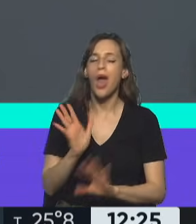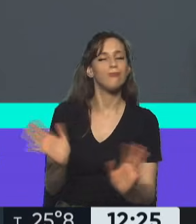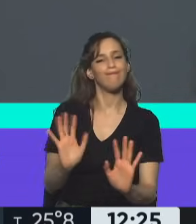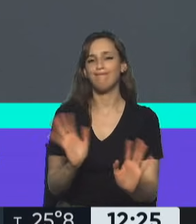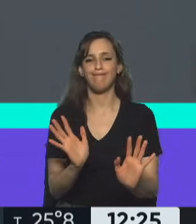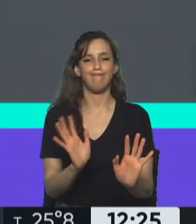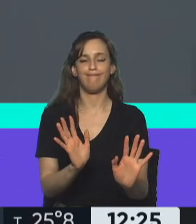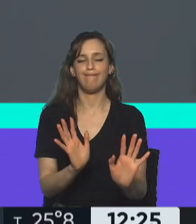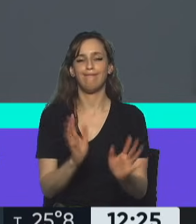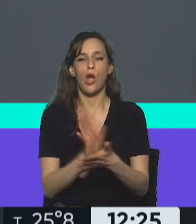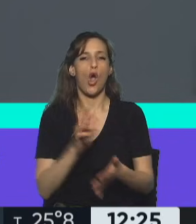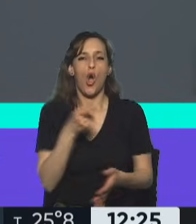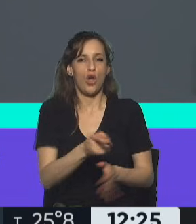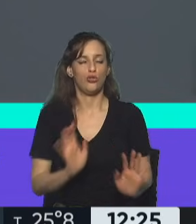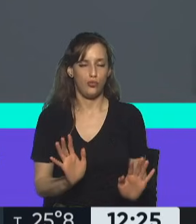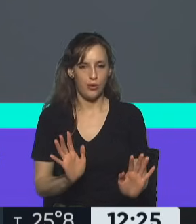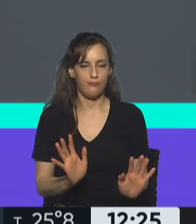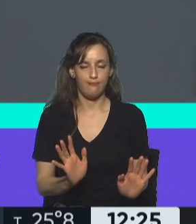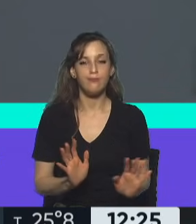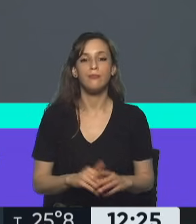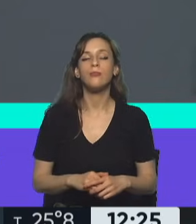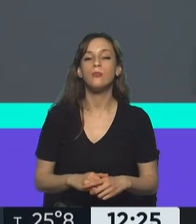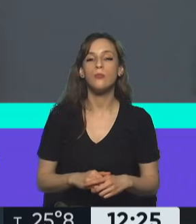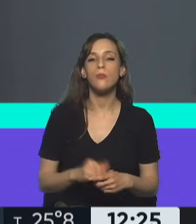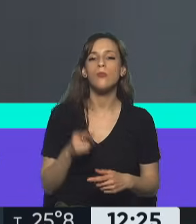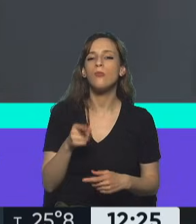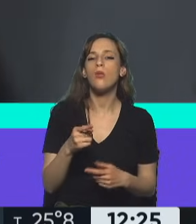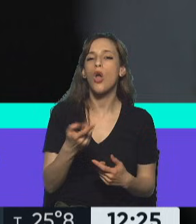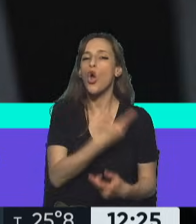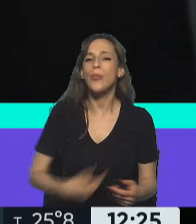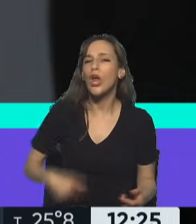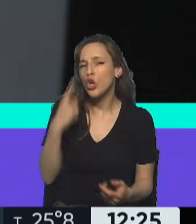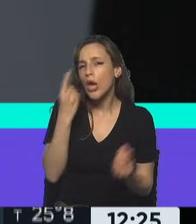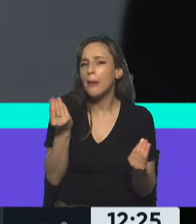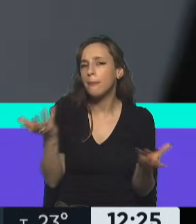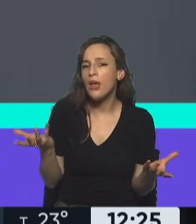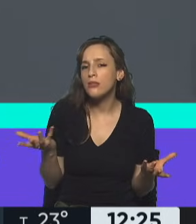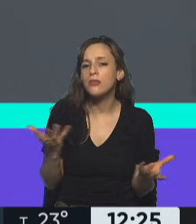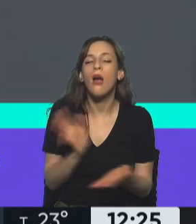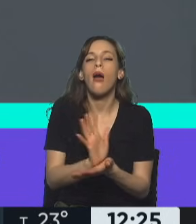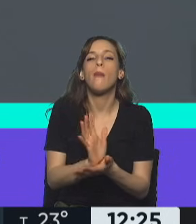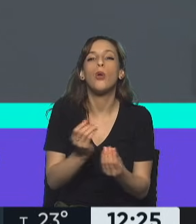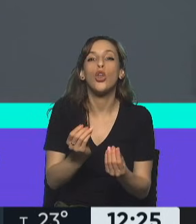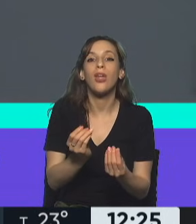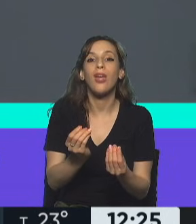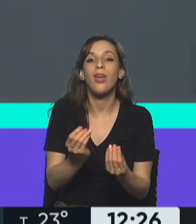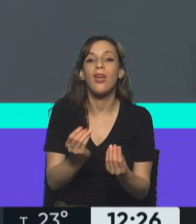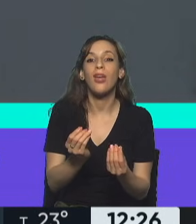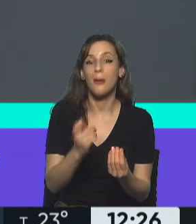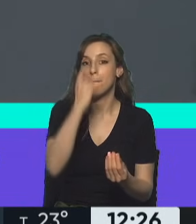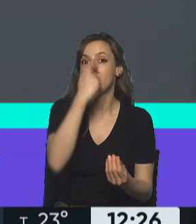es republicanismo y justicia en los actos. ¿Cómo evalúa el gobierno este rechazo o esta no presentación